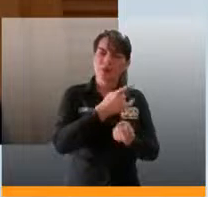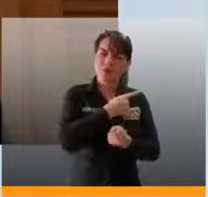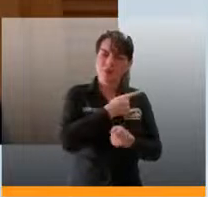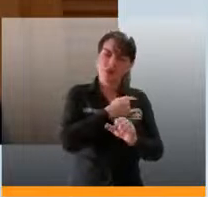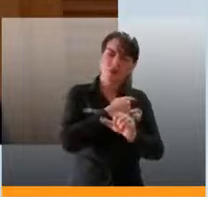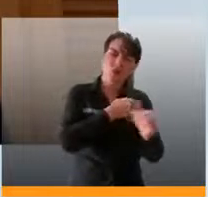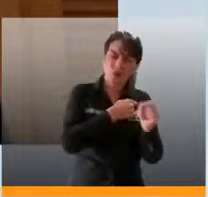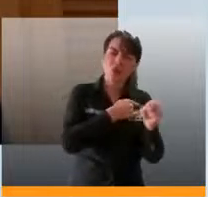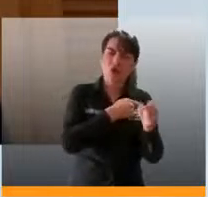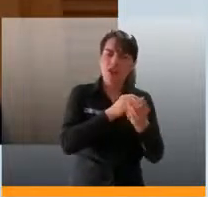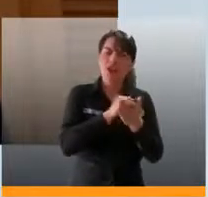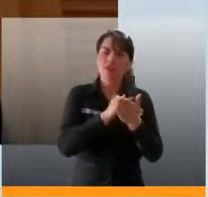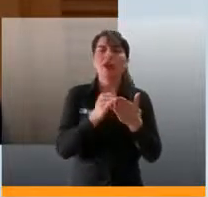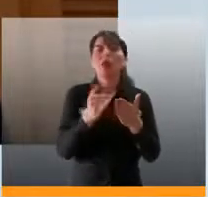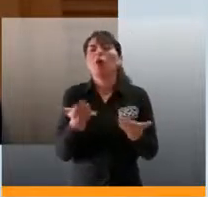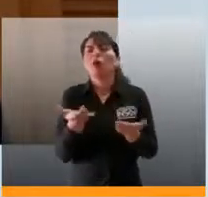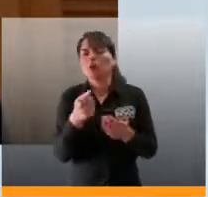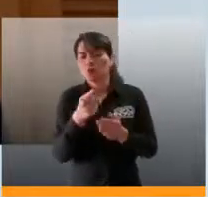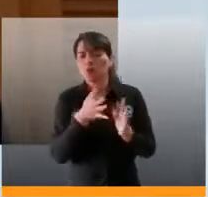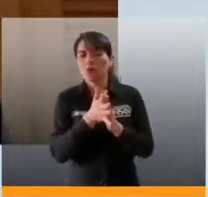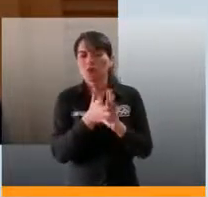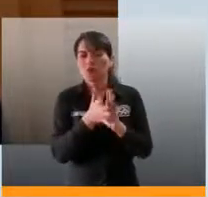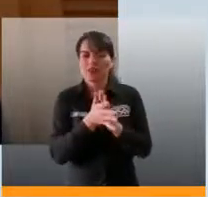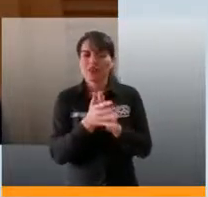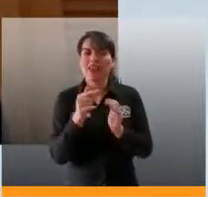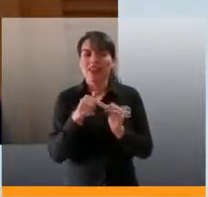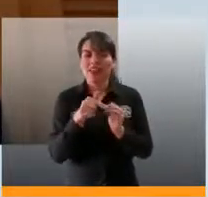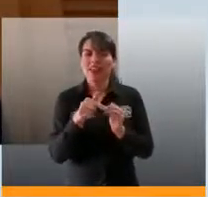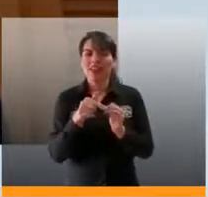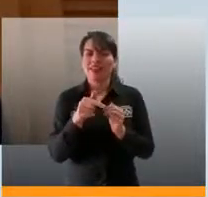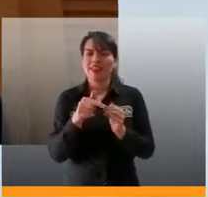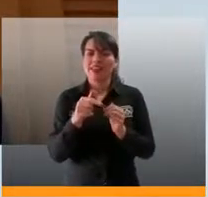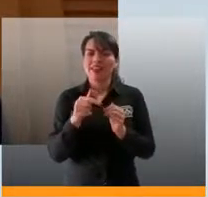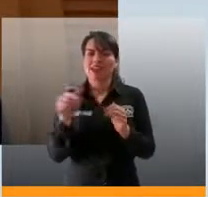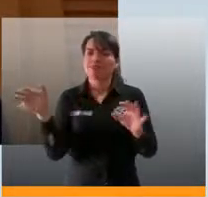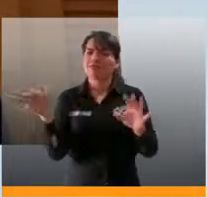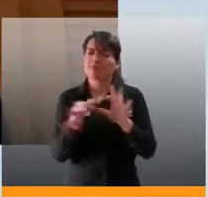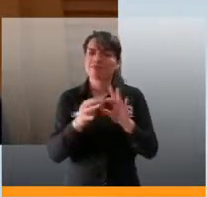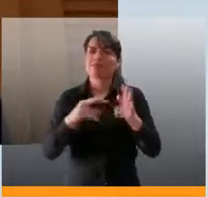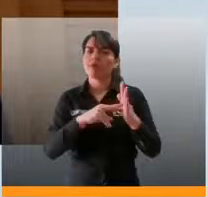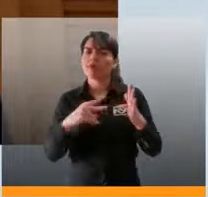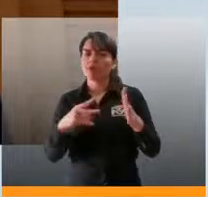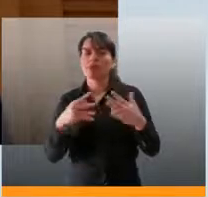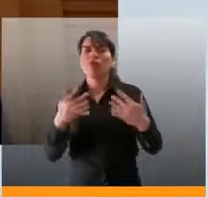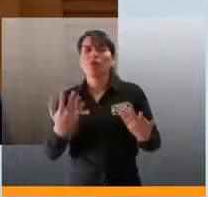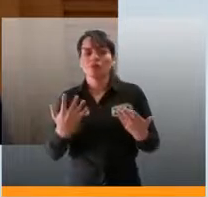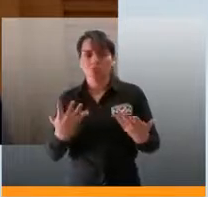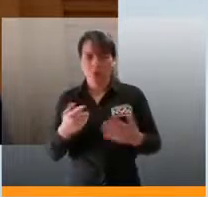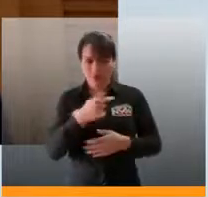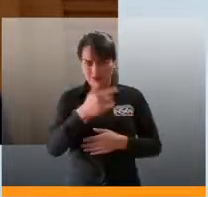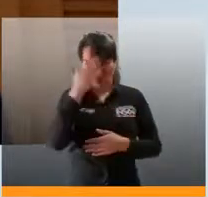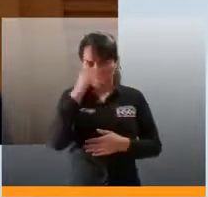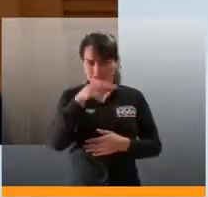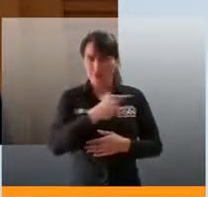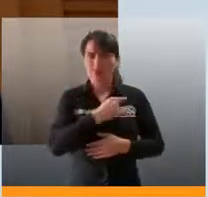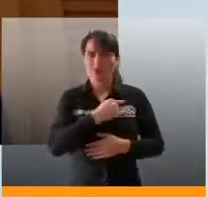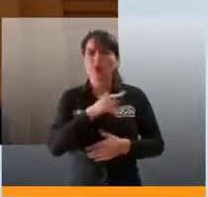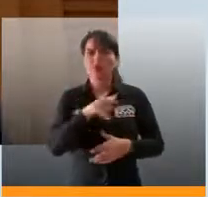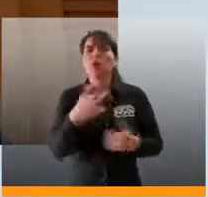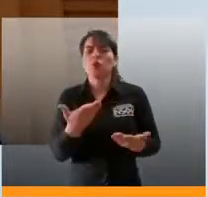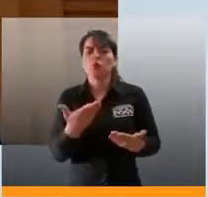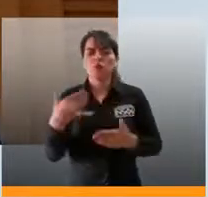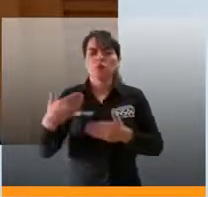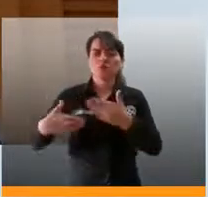ese tema de la mediación de la tecnología para una institución como UNIPAS, cómo lo han